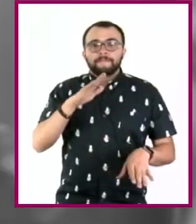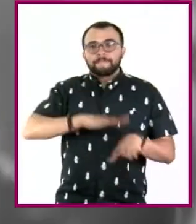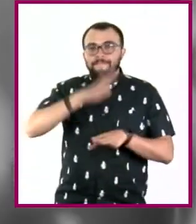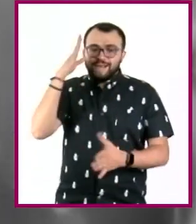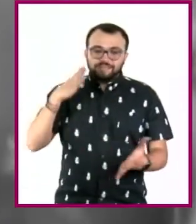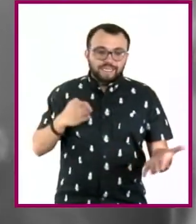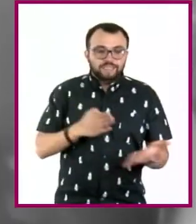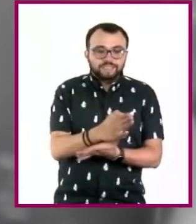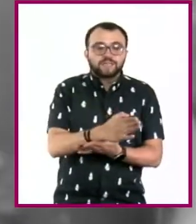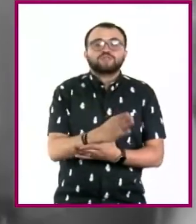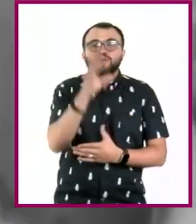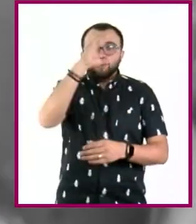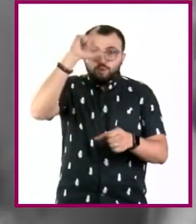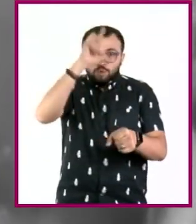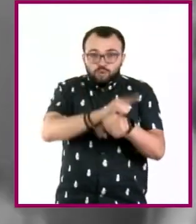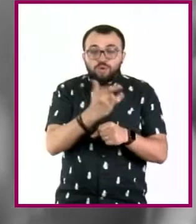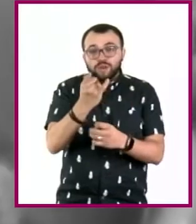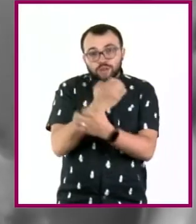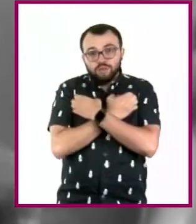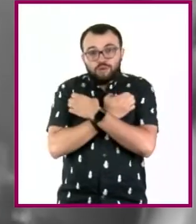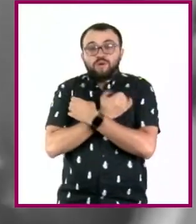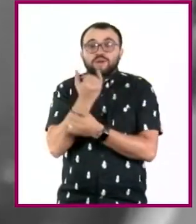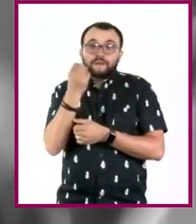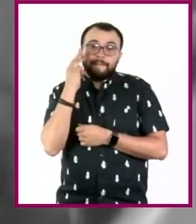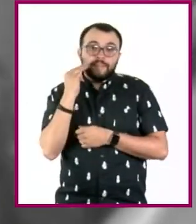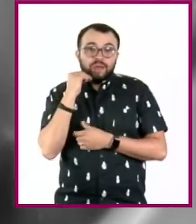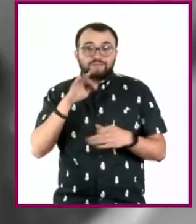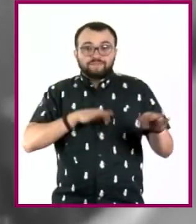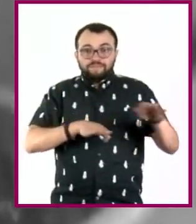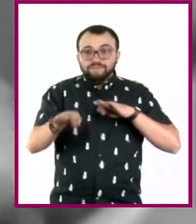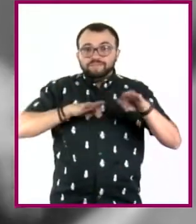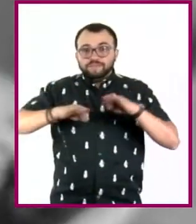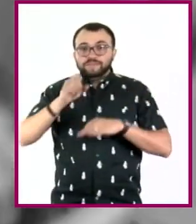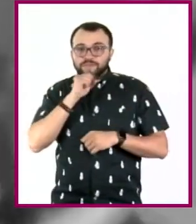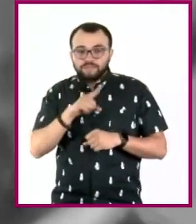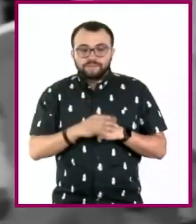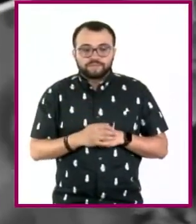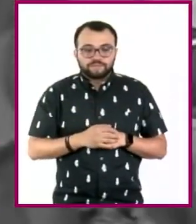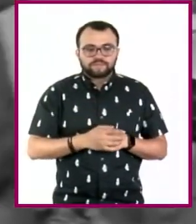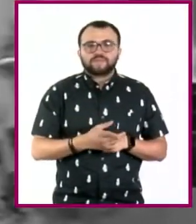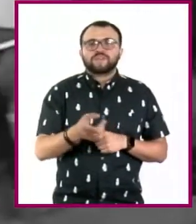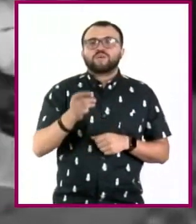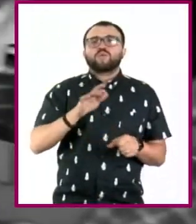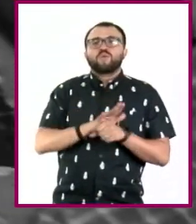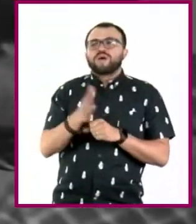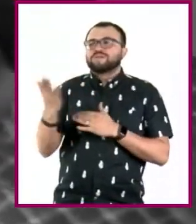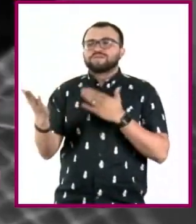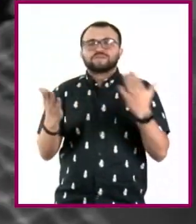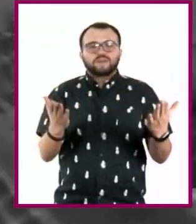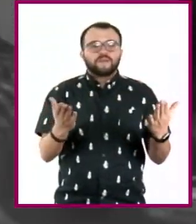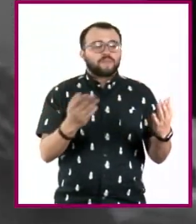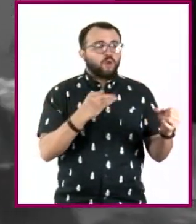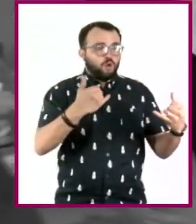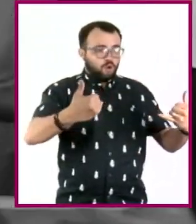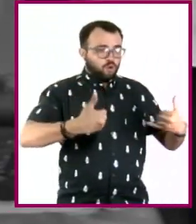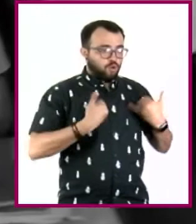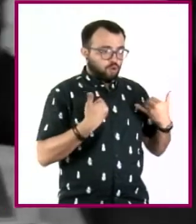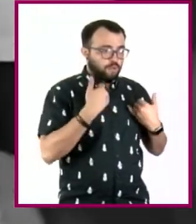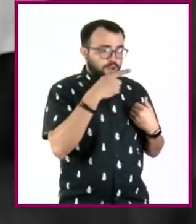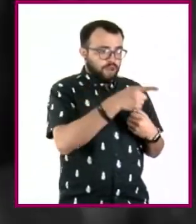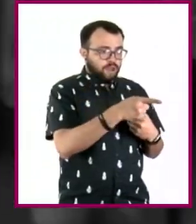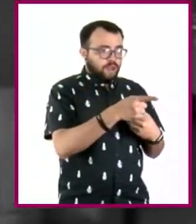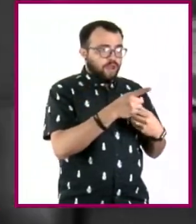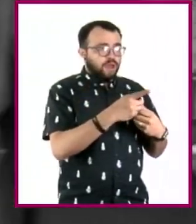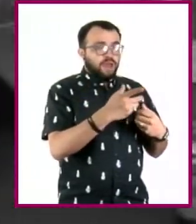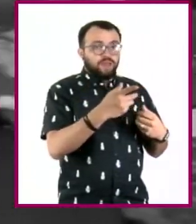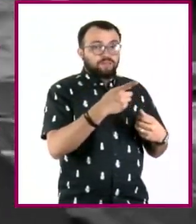y la educación y al mercado laboral. Ya dijimos que hay que diferenciar entre si los jóvenes son el problema o los jóvenes tienen problemas y qué opciones se